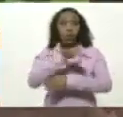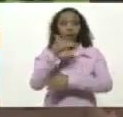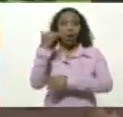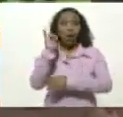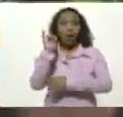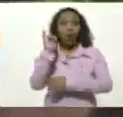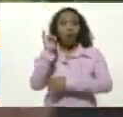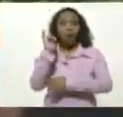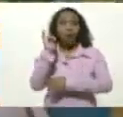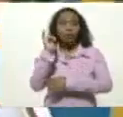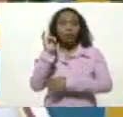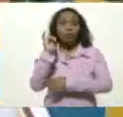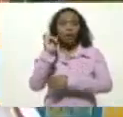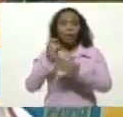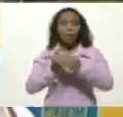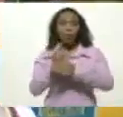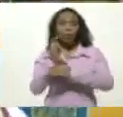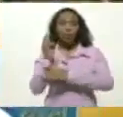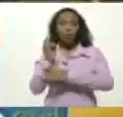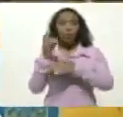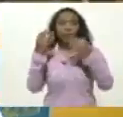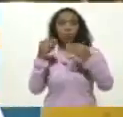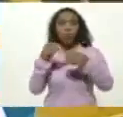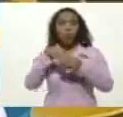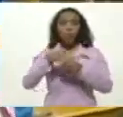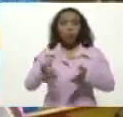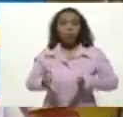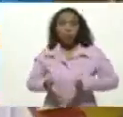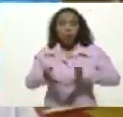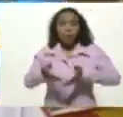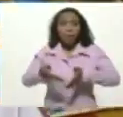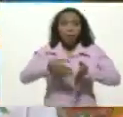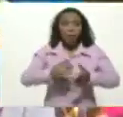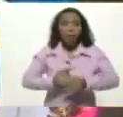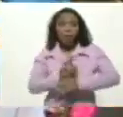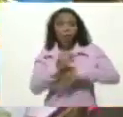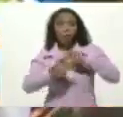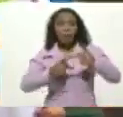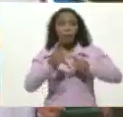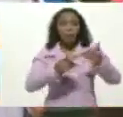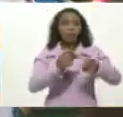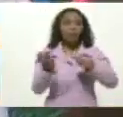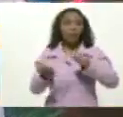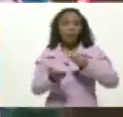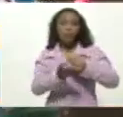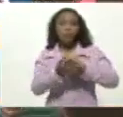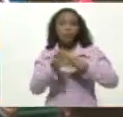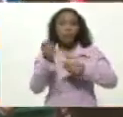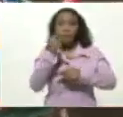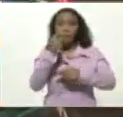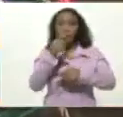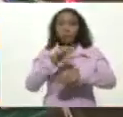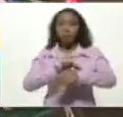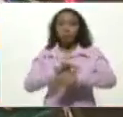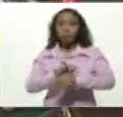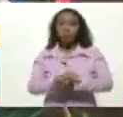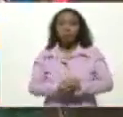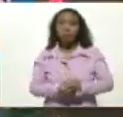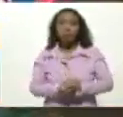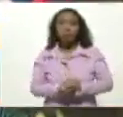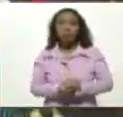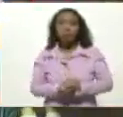con plantas ornamentales, productivas, forestales y medicinales. Bueno,